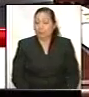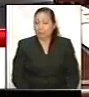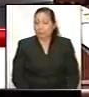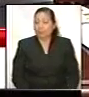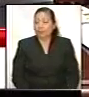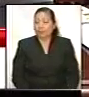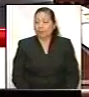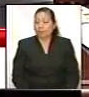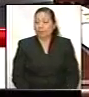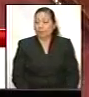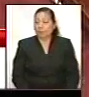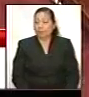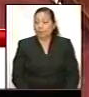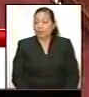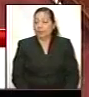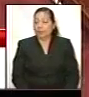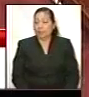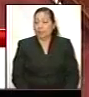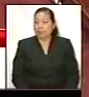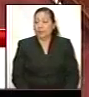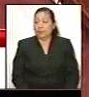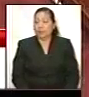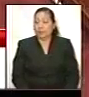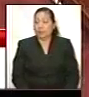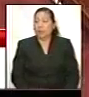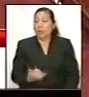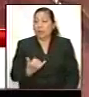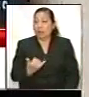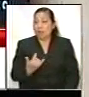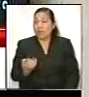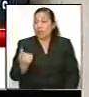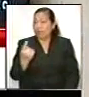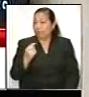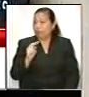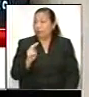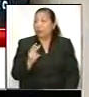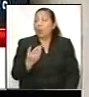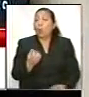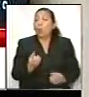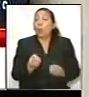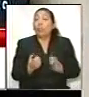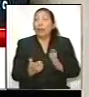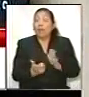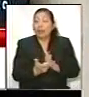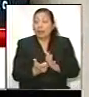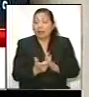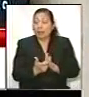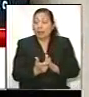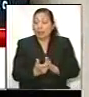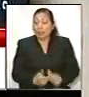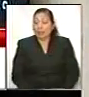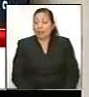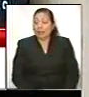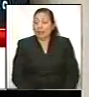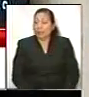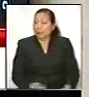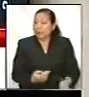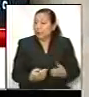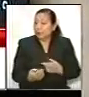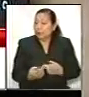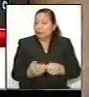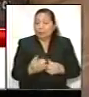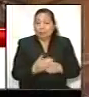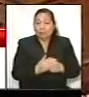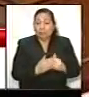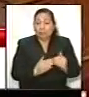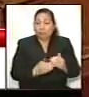voto. Y en este momento se viene viendo la ley que autoriza la ejecución de intervenciones en